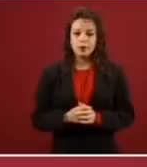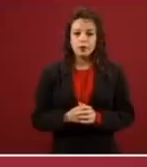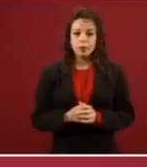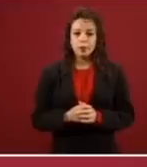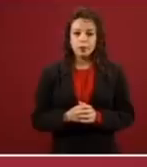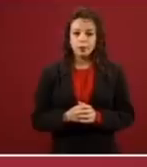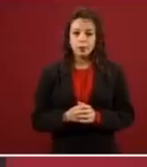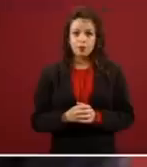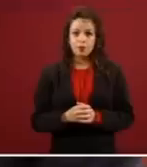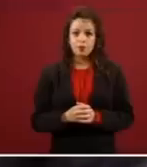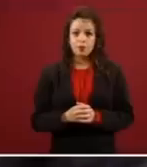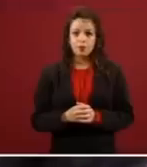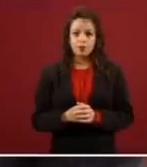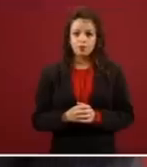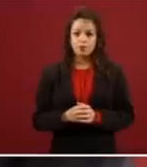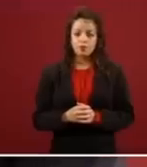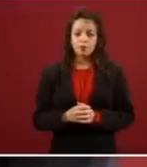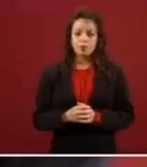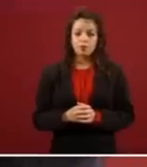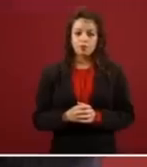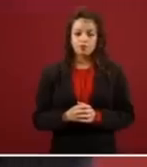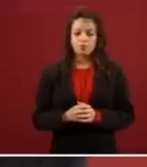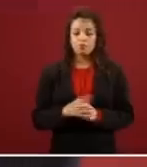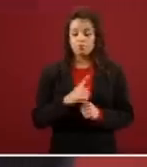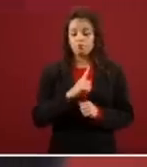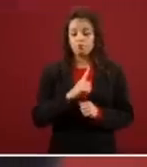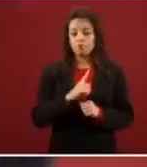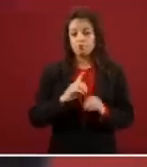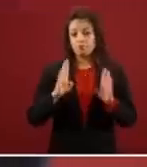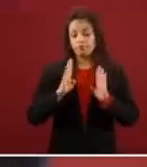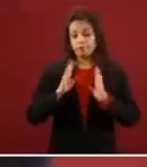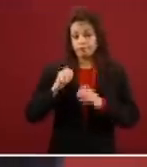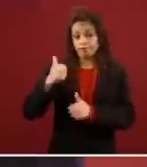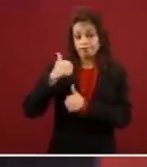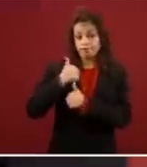El ejército mexicano está integrado por